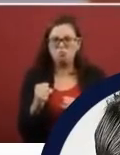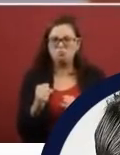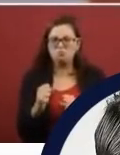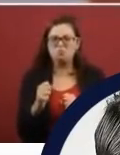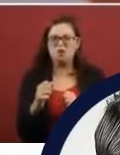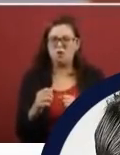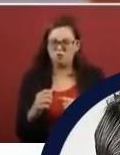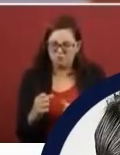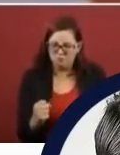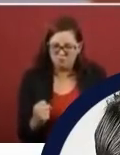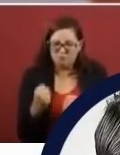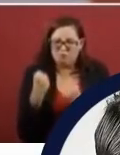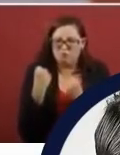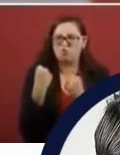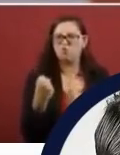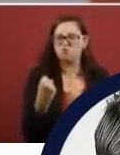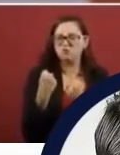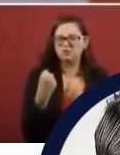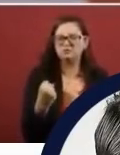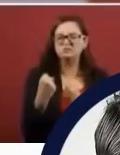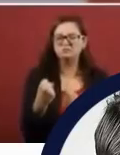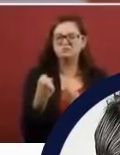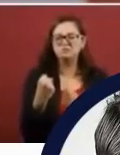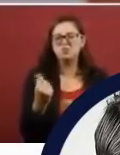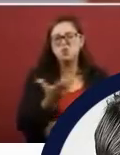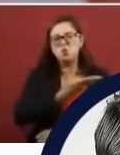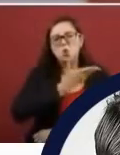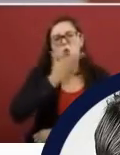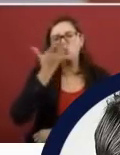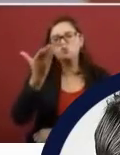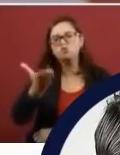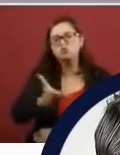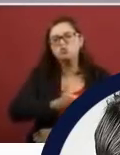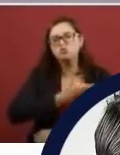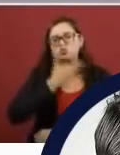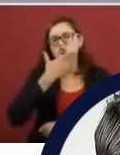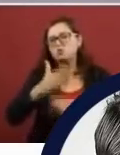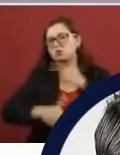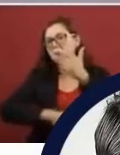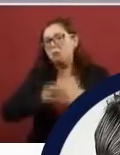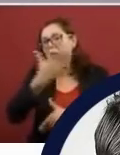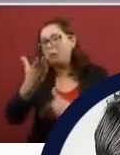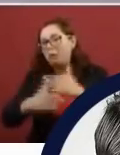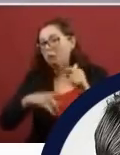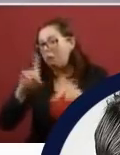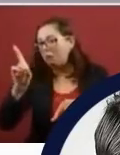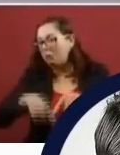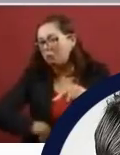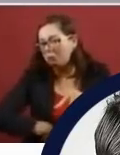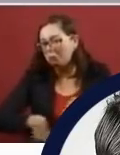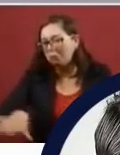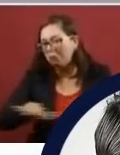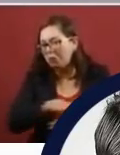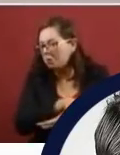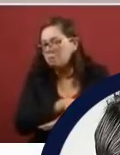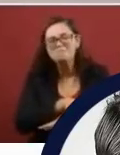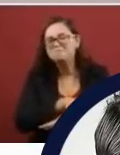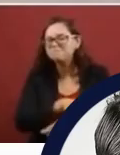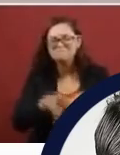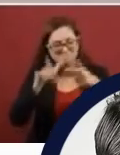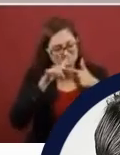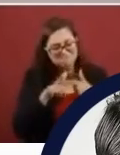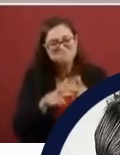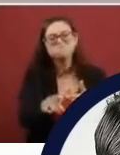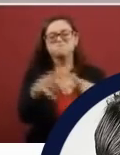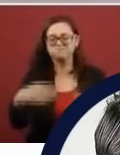adversarios políticos de Morena, del presidente López Obrador, o de esta idea que hemos instaurado en el debate público, que es la Cuarta